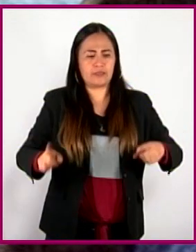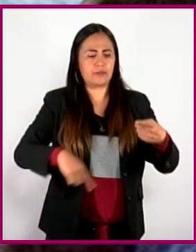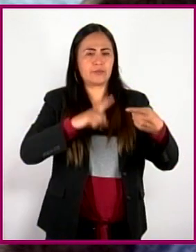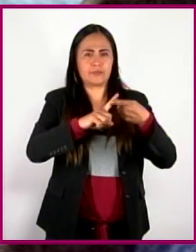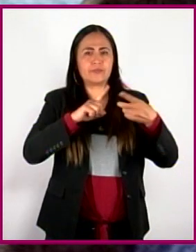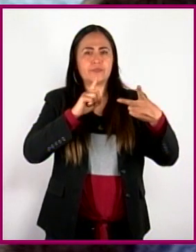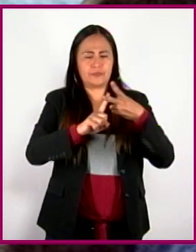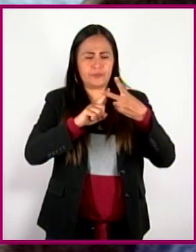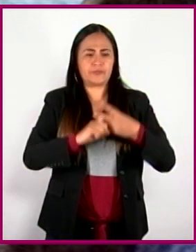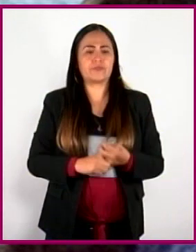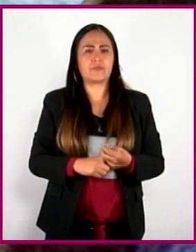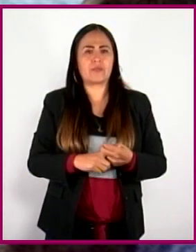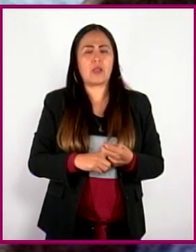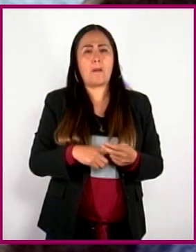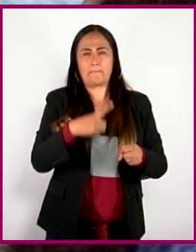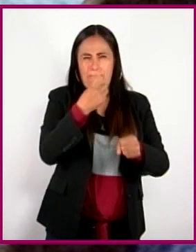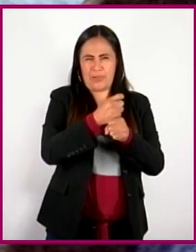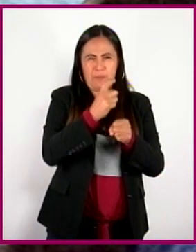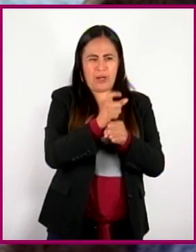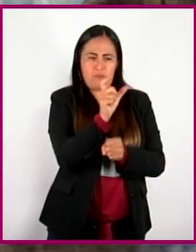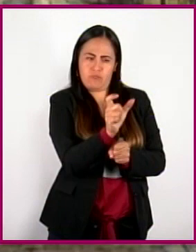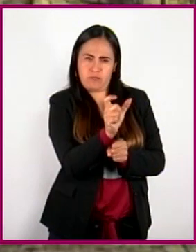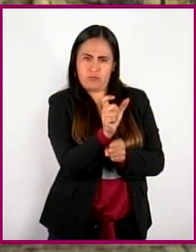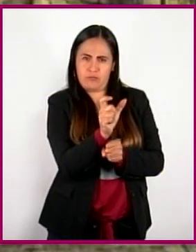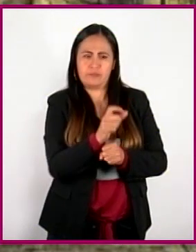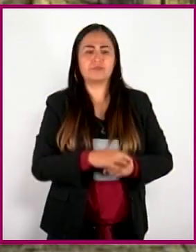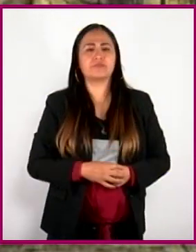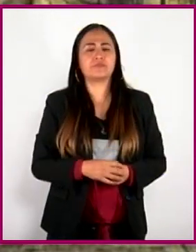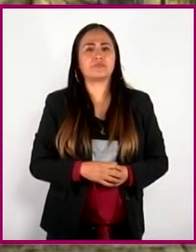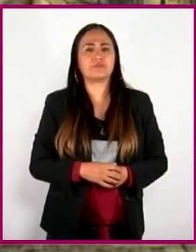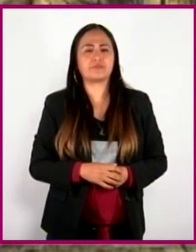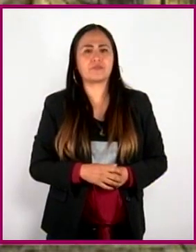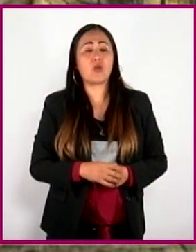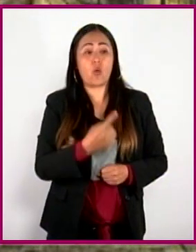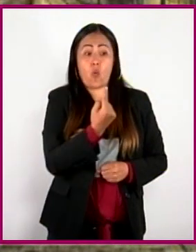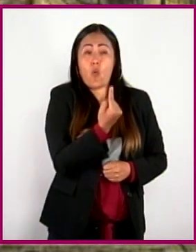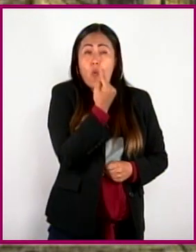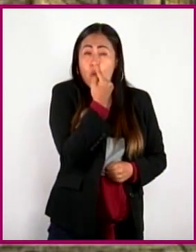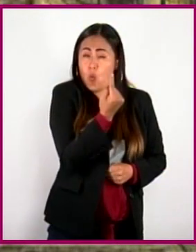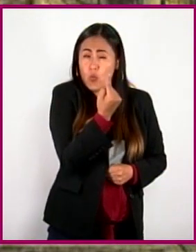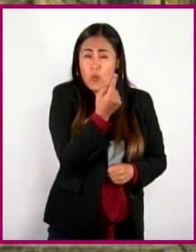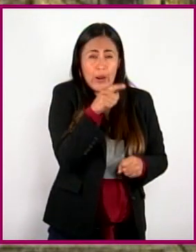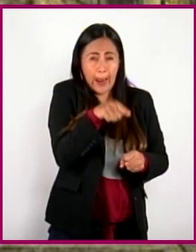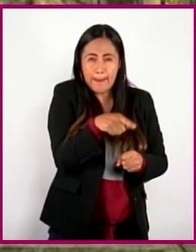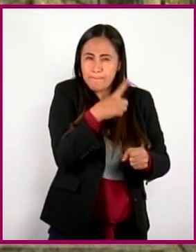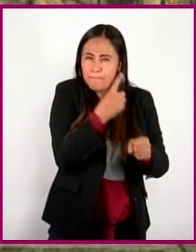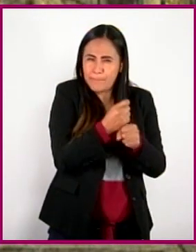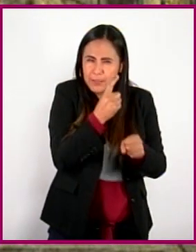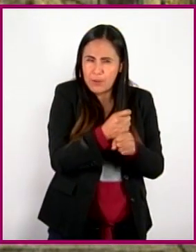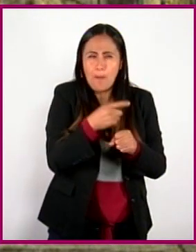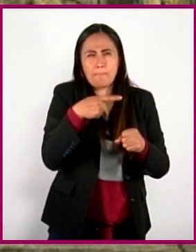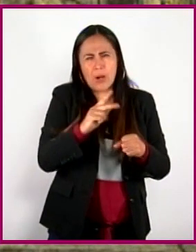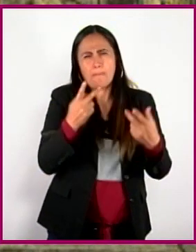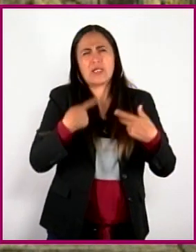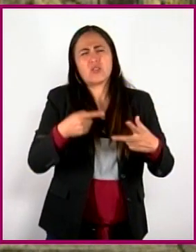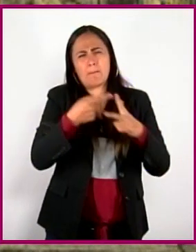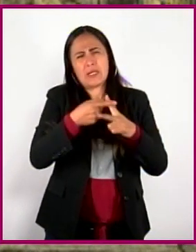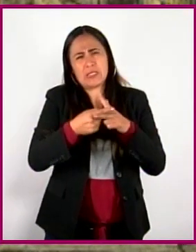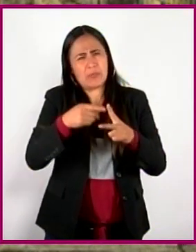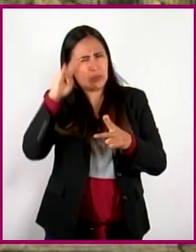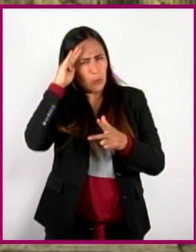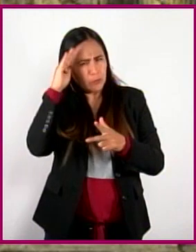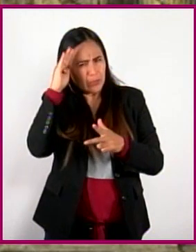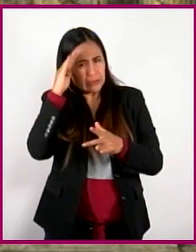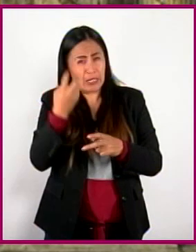1. Tiene un primer elemento. Generalmente se considera al 1 como el primer elemento, pero algunos matemáticos piensan que el